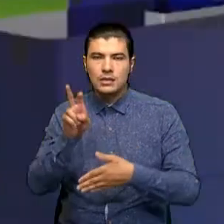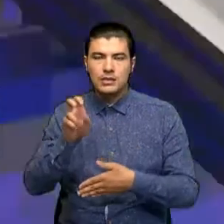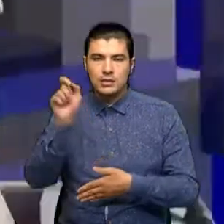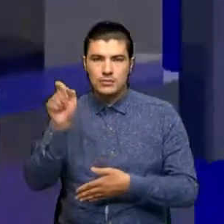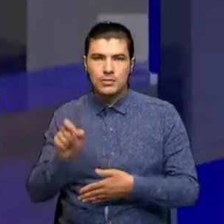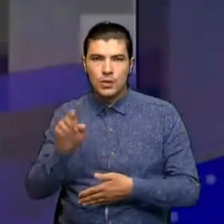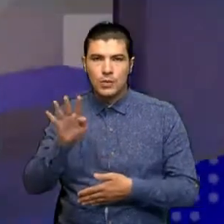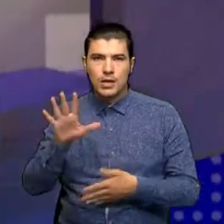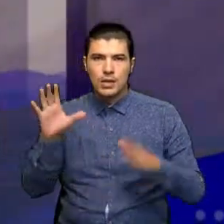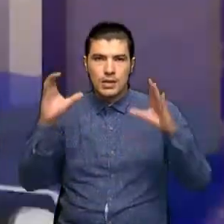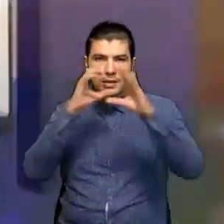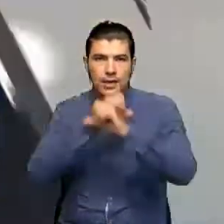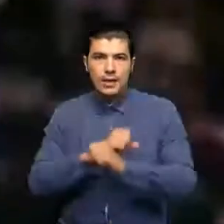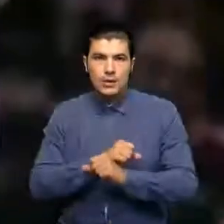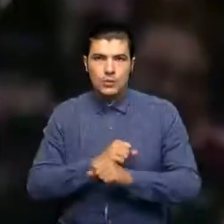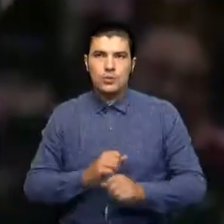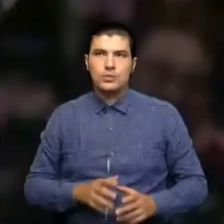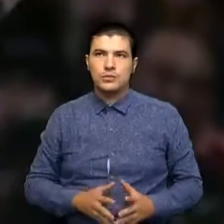noche.